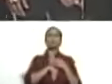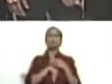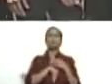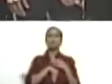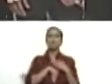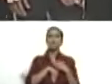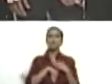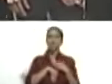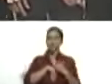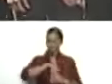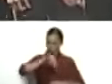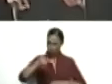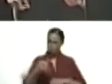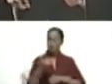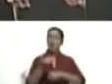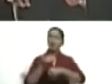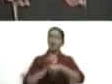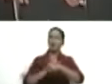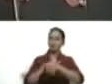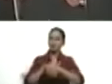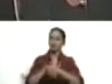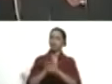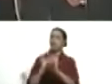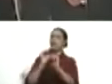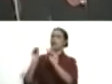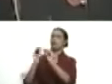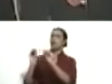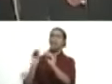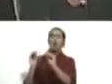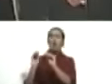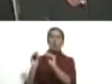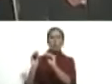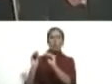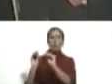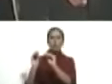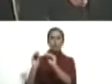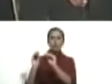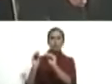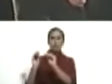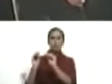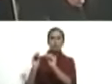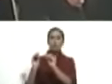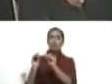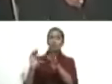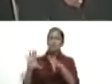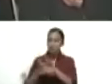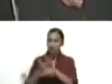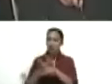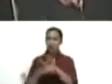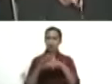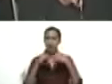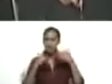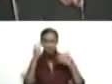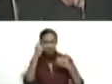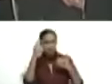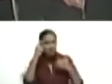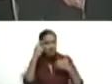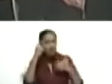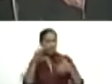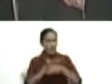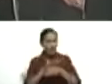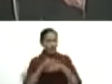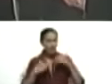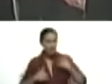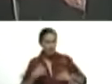Y Jorge convocó para mañana lunes, martes y miércoles a un gran